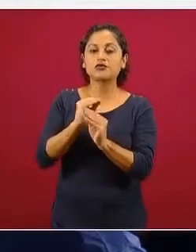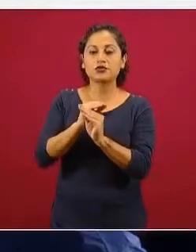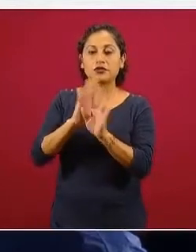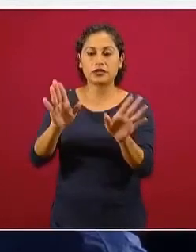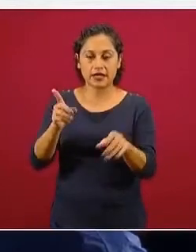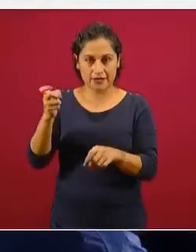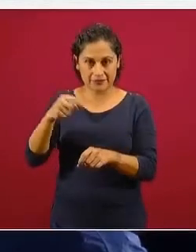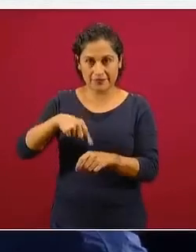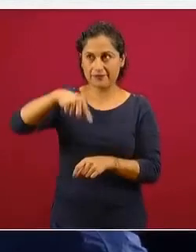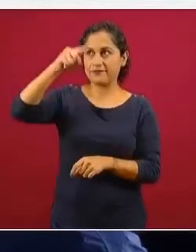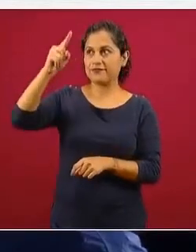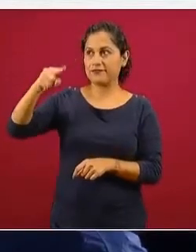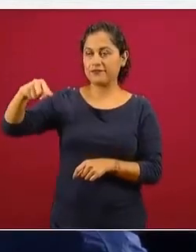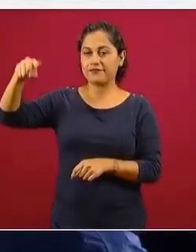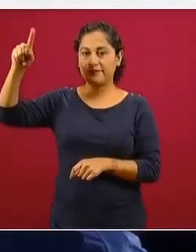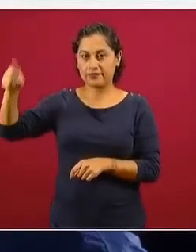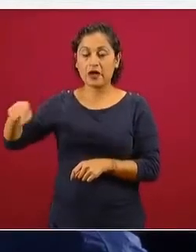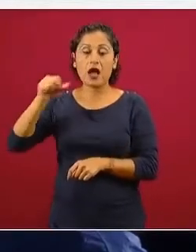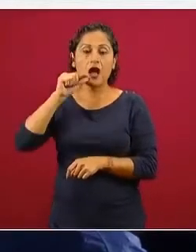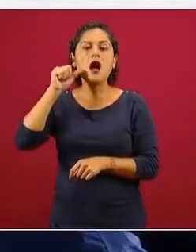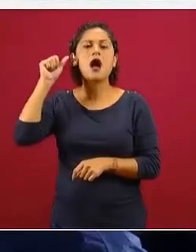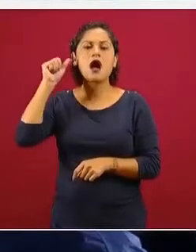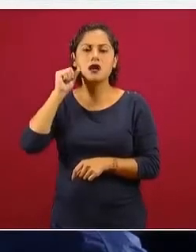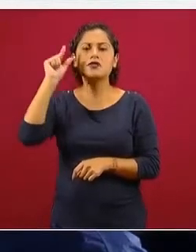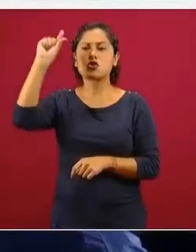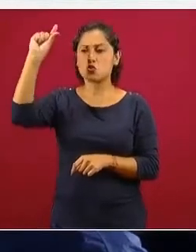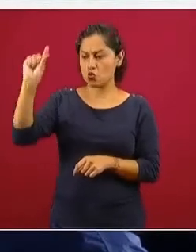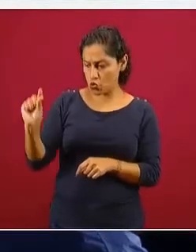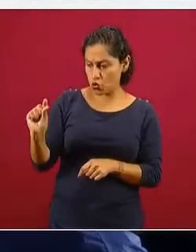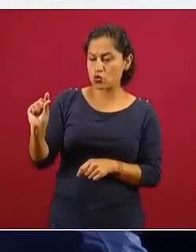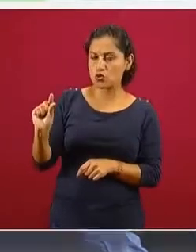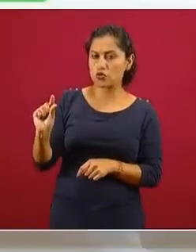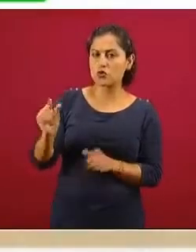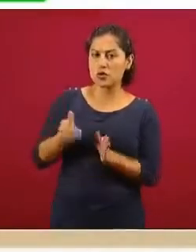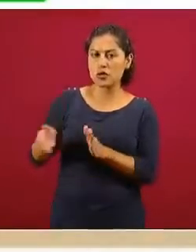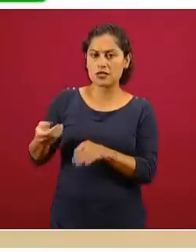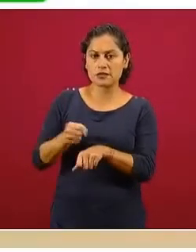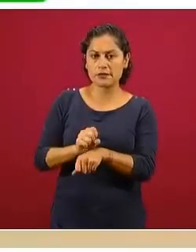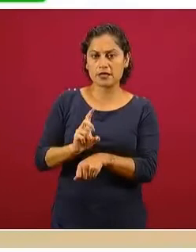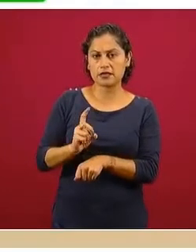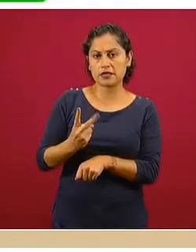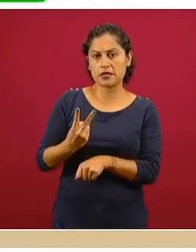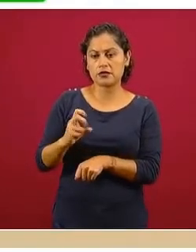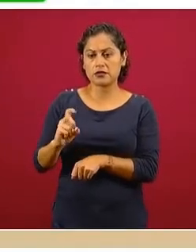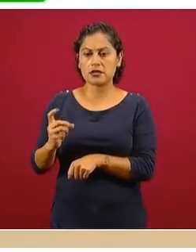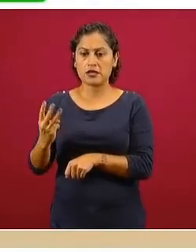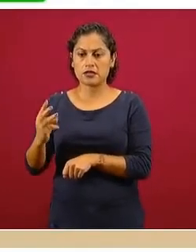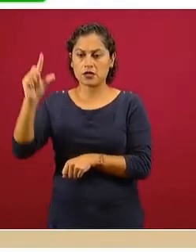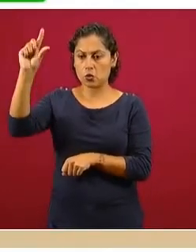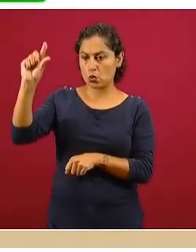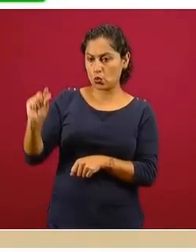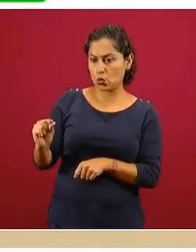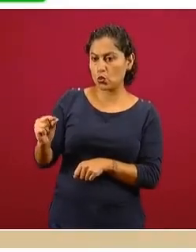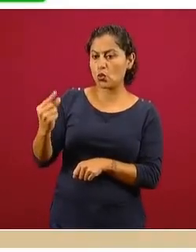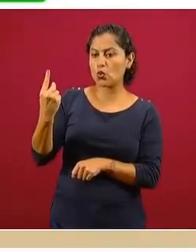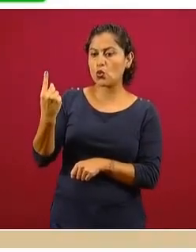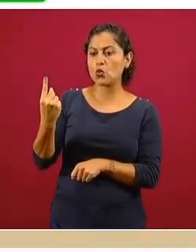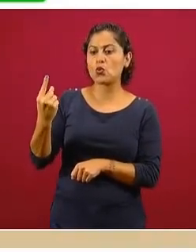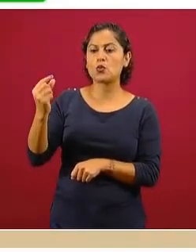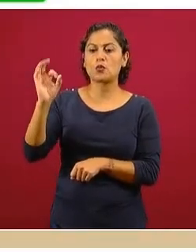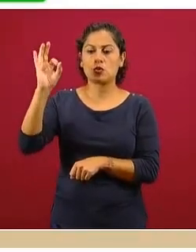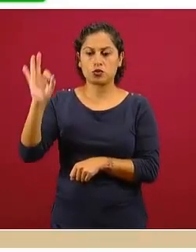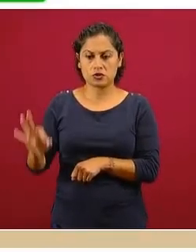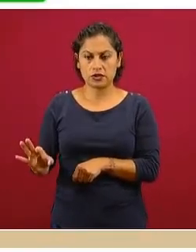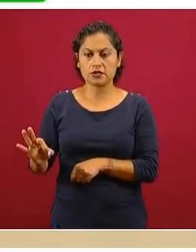Ayer teníamos un descenso todavía entre la 32 y la 33 mínimo, que era del menos 1%, y el día de hoy estamos